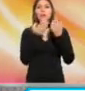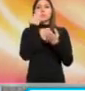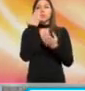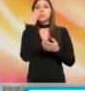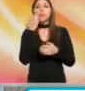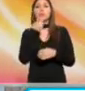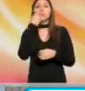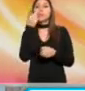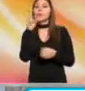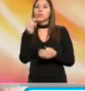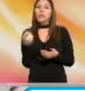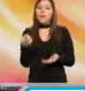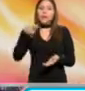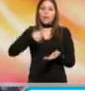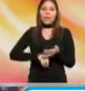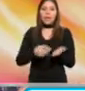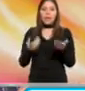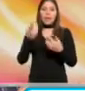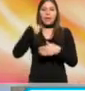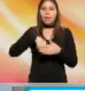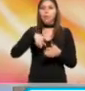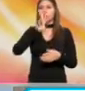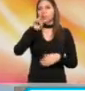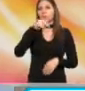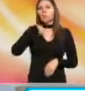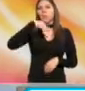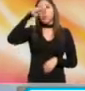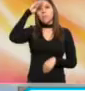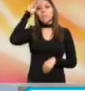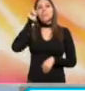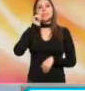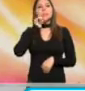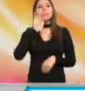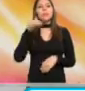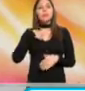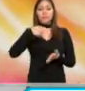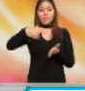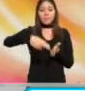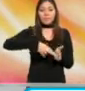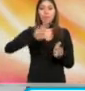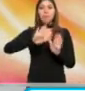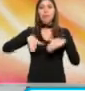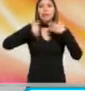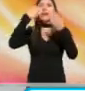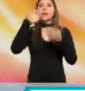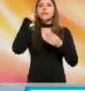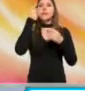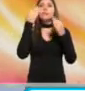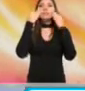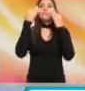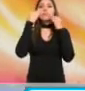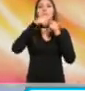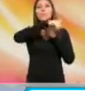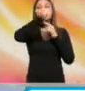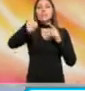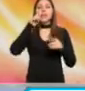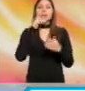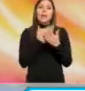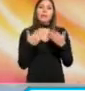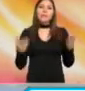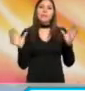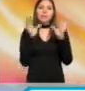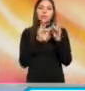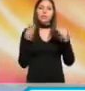que es mi yo personal, yo estoy más casada con la idea de que tiene que ver con este yo externo, ¿no? Primero vamos a platicar un poquito acerca